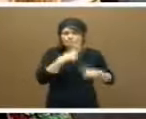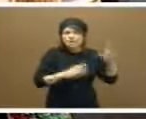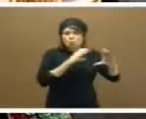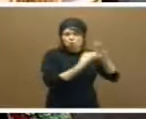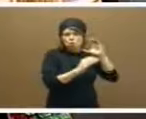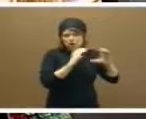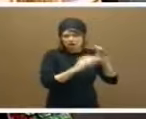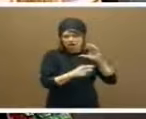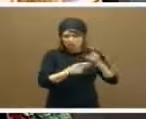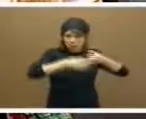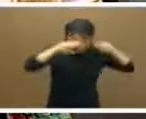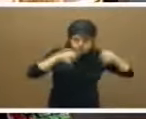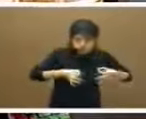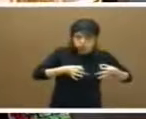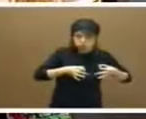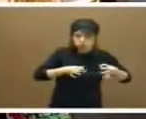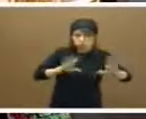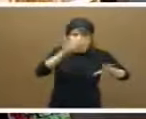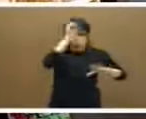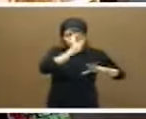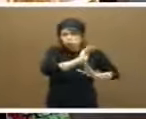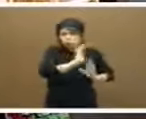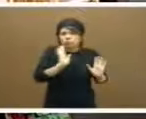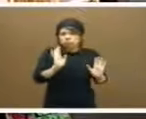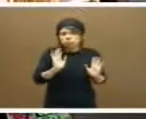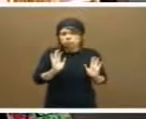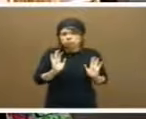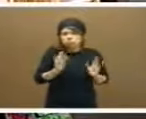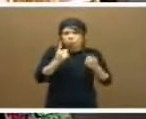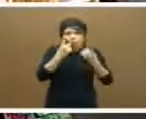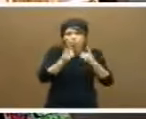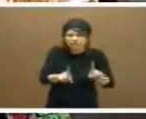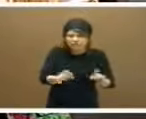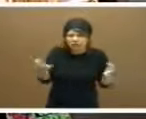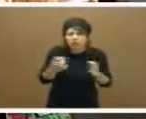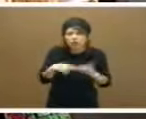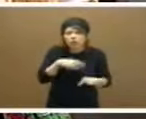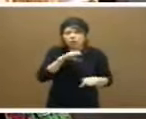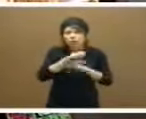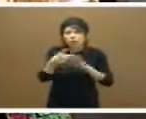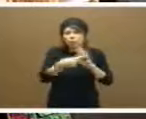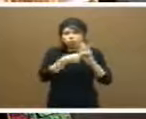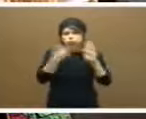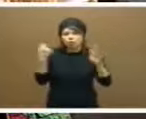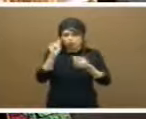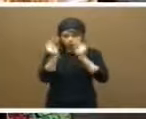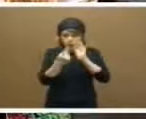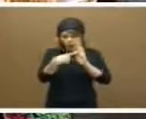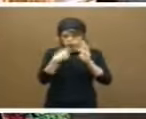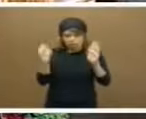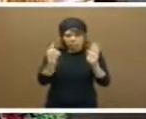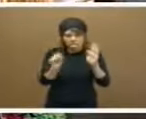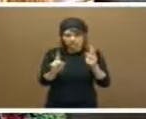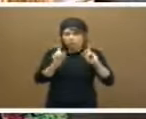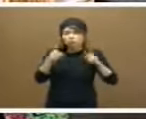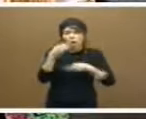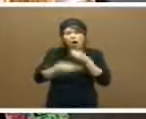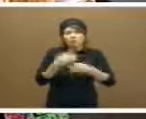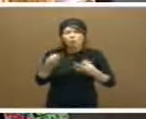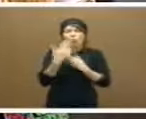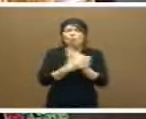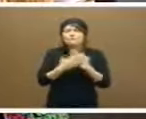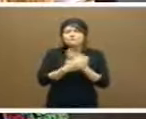comunicación eran ciertas, según su opinión, no hacía falta eliminar la subvención de los presupuestos. Lo que tiene que hacer